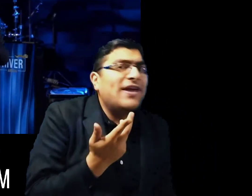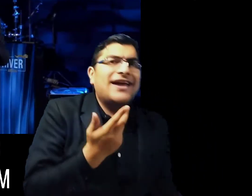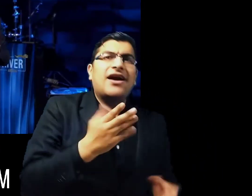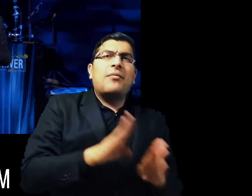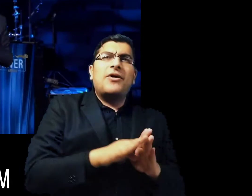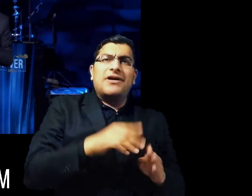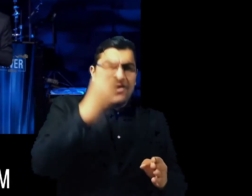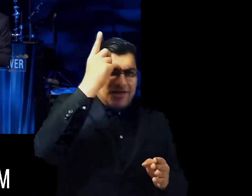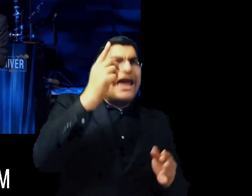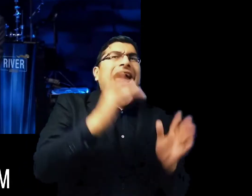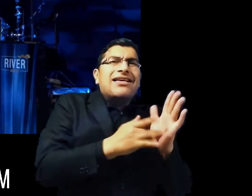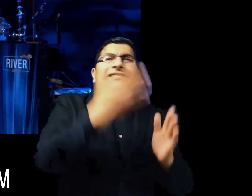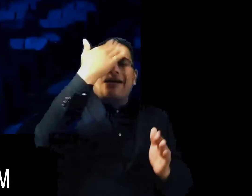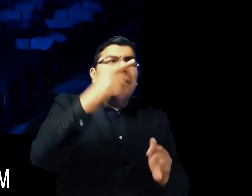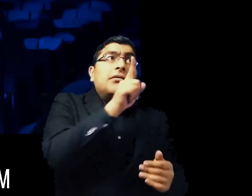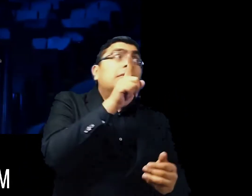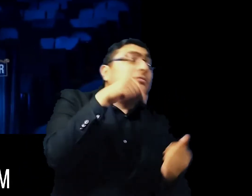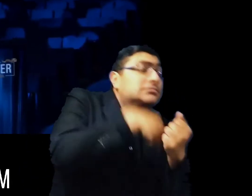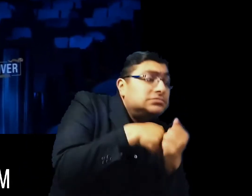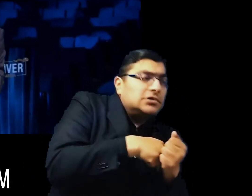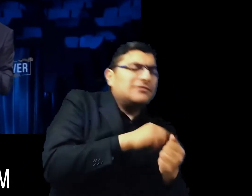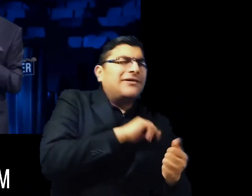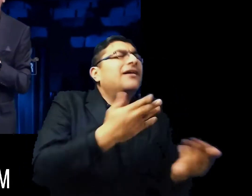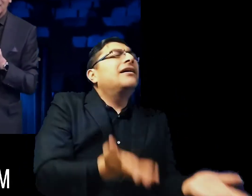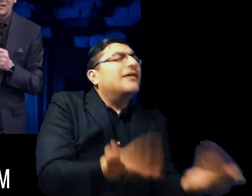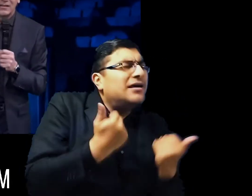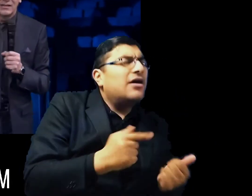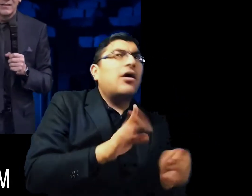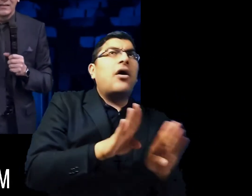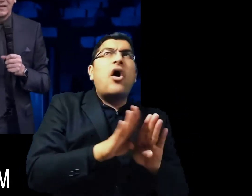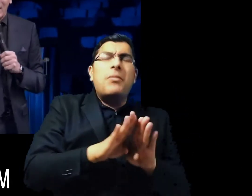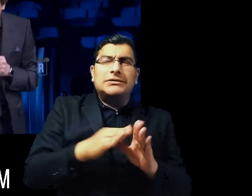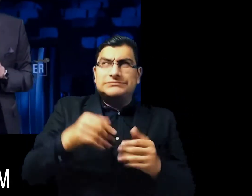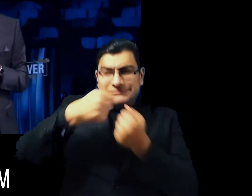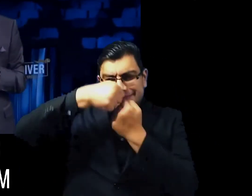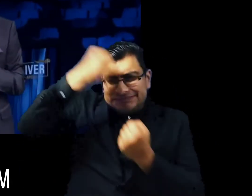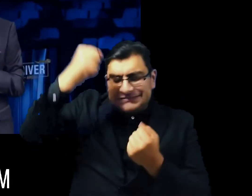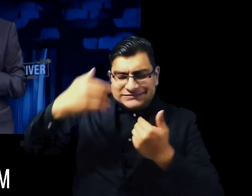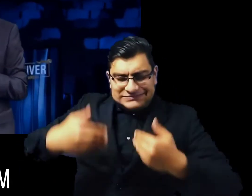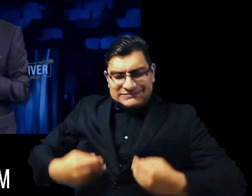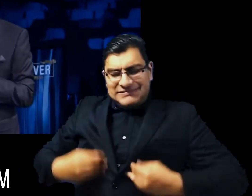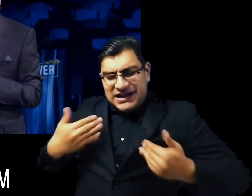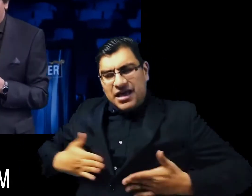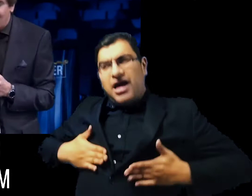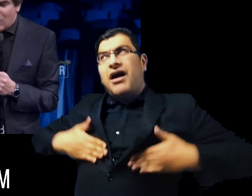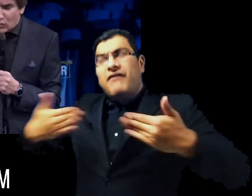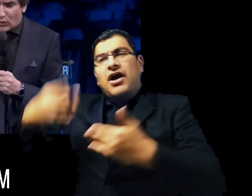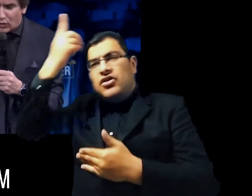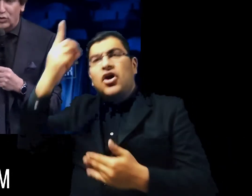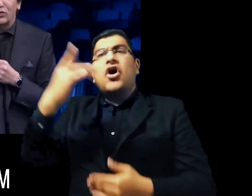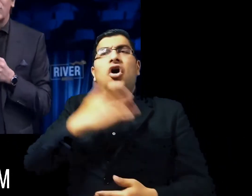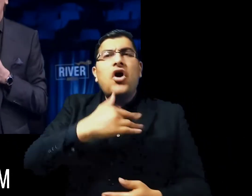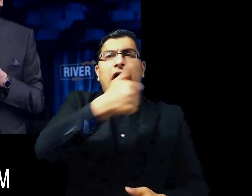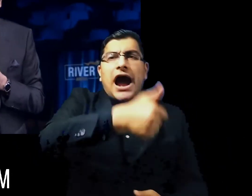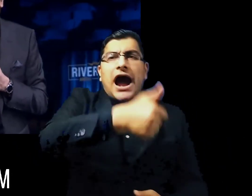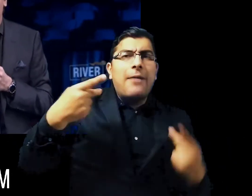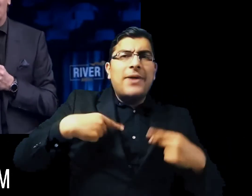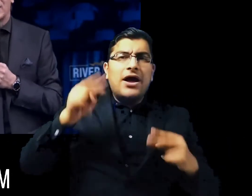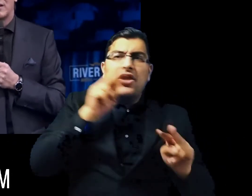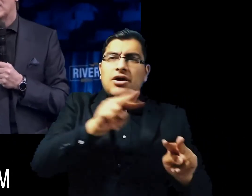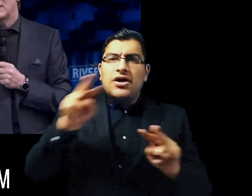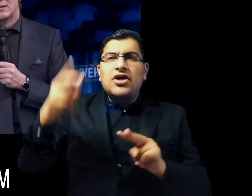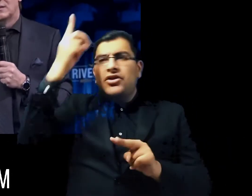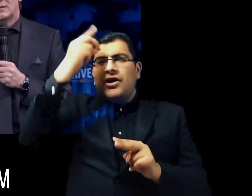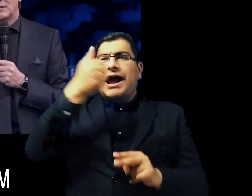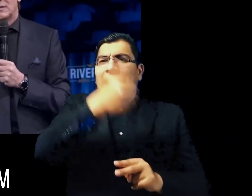del escondite. ¿Cómo estés? ¿Cómo huelas? Ese es el corazón de Dios para cada uno de nosotros hoy en